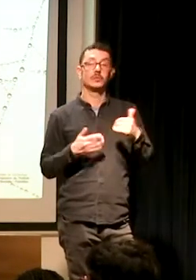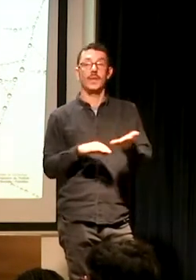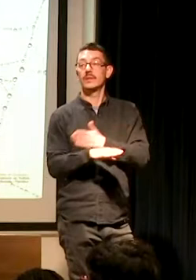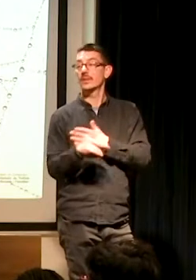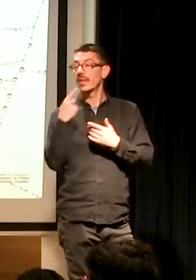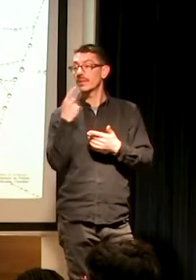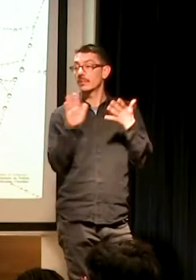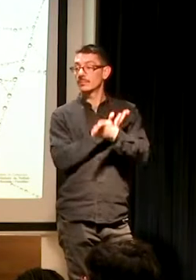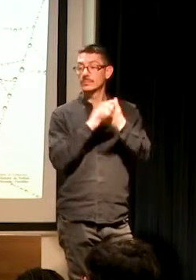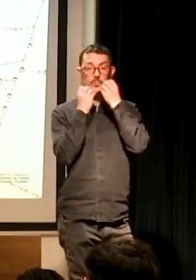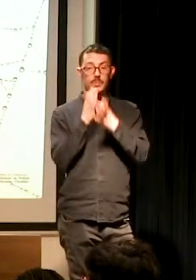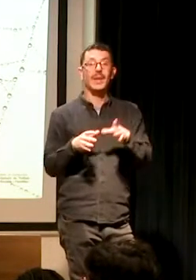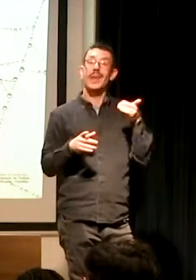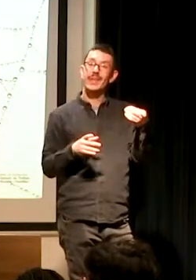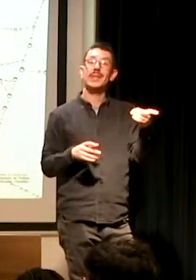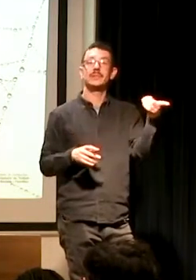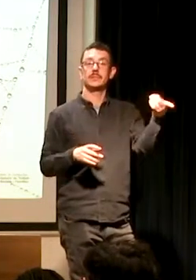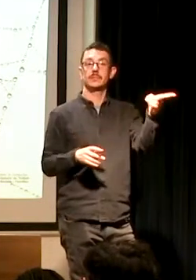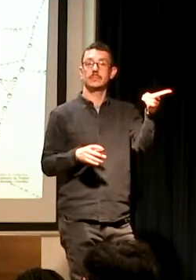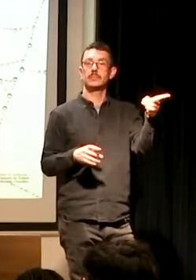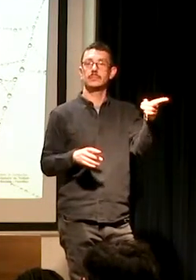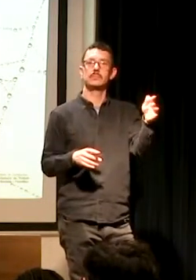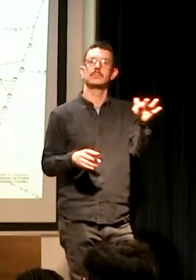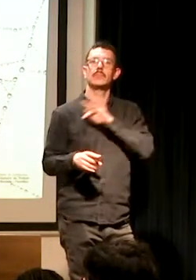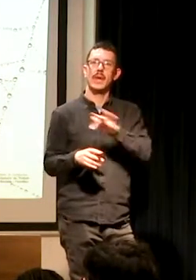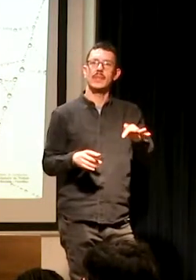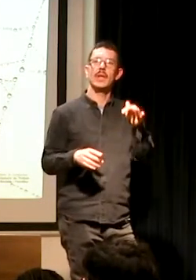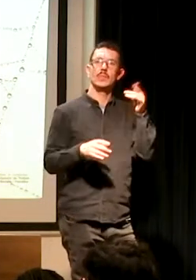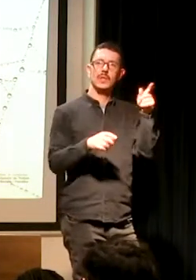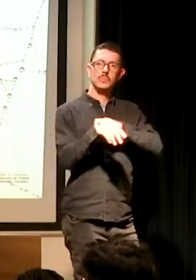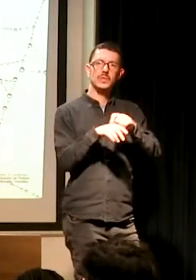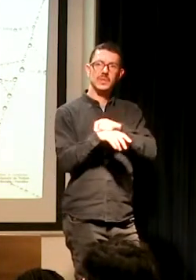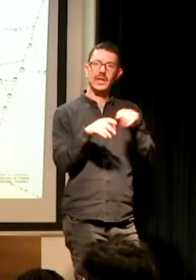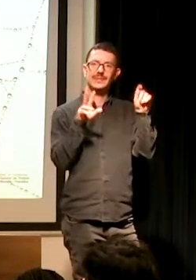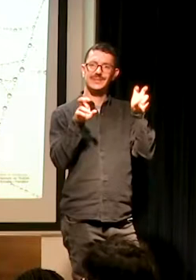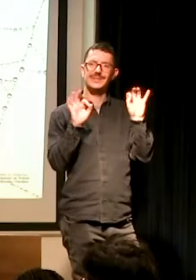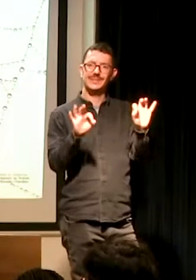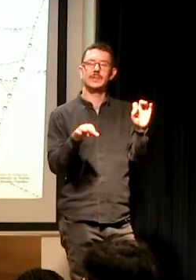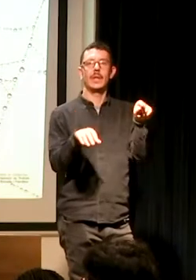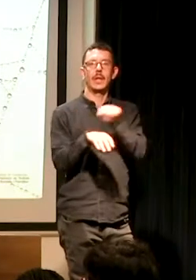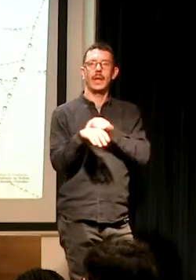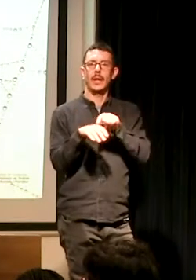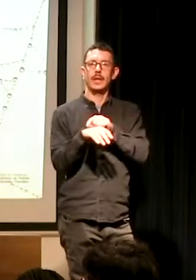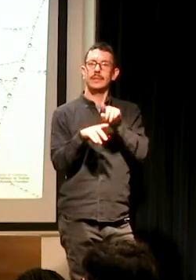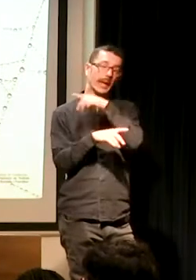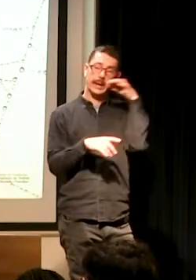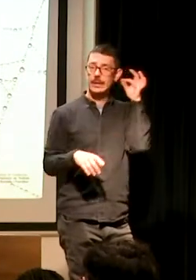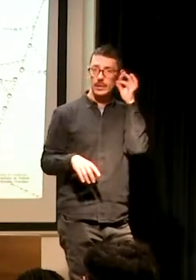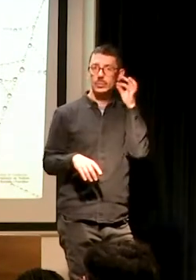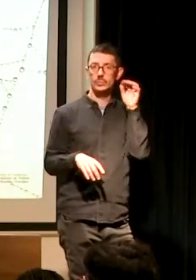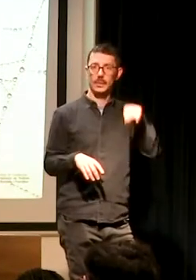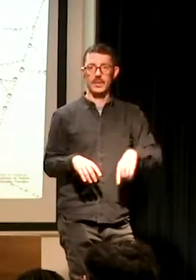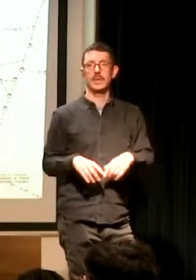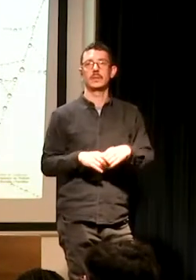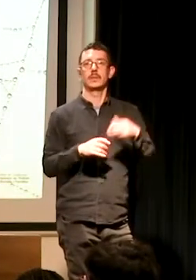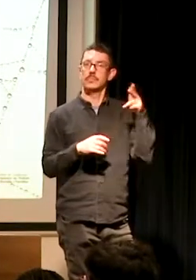Fátima, merecen unas políticas de género también estas mujeres migrantes que viven con nosotras. Y luego sí que hemos hablado de